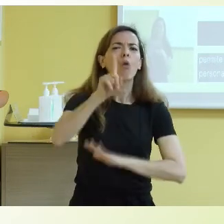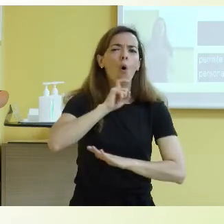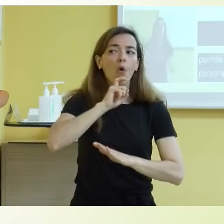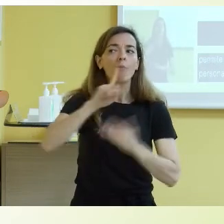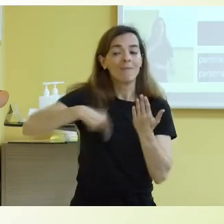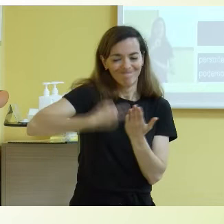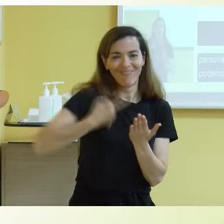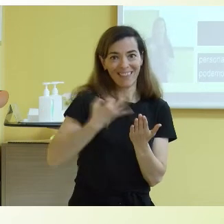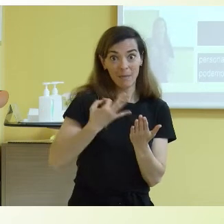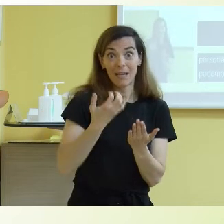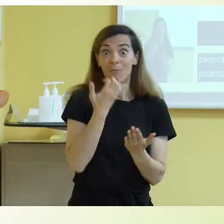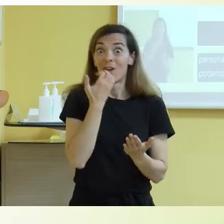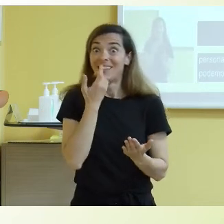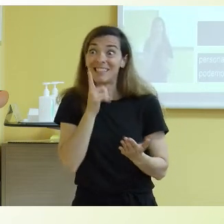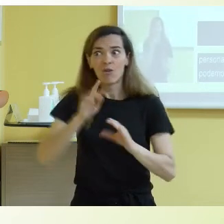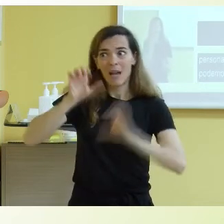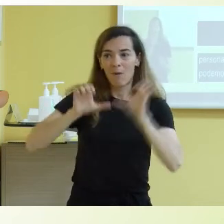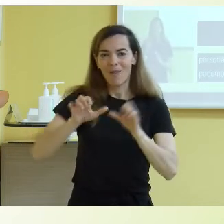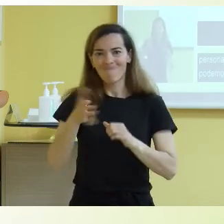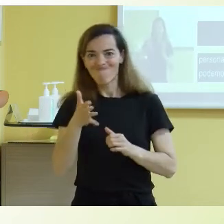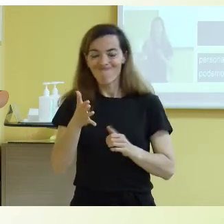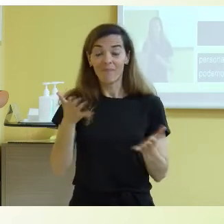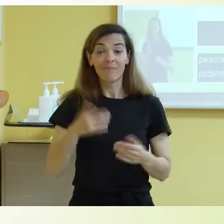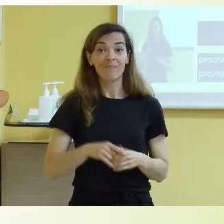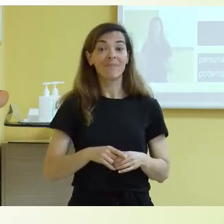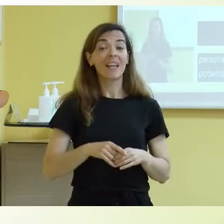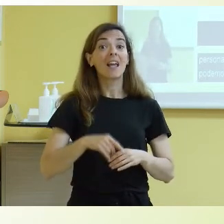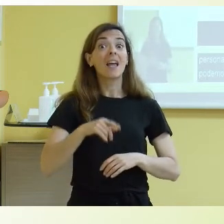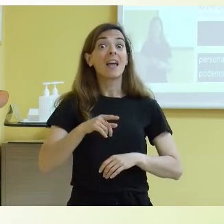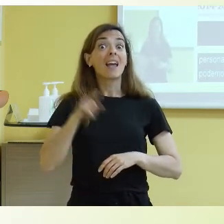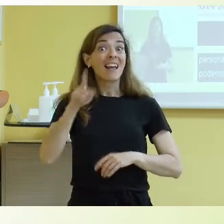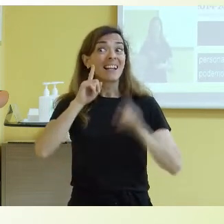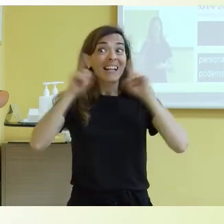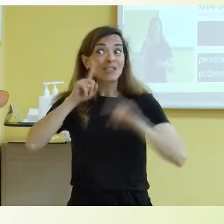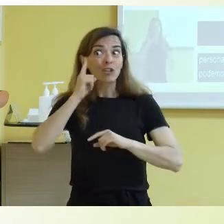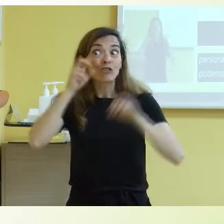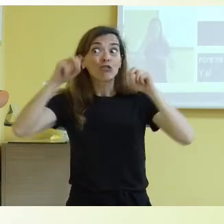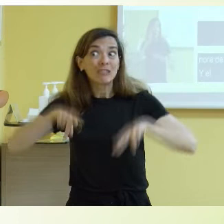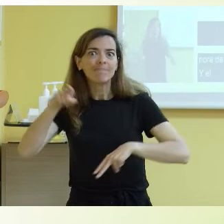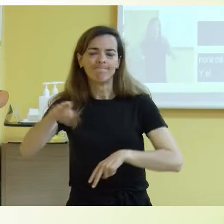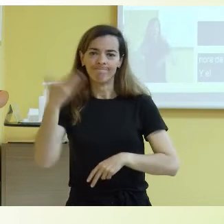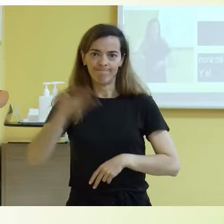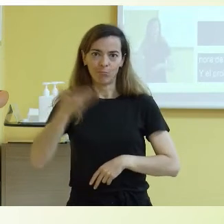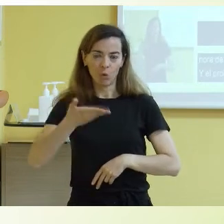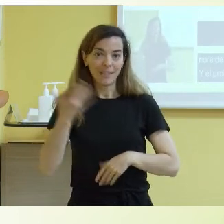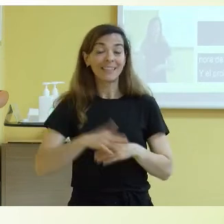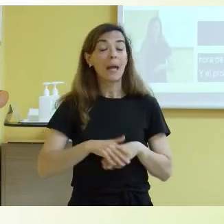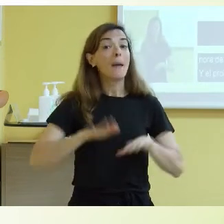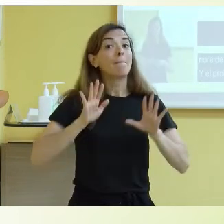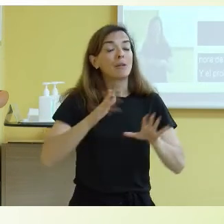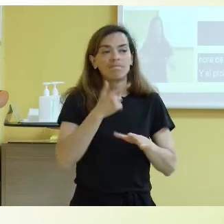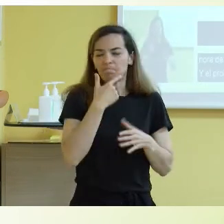algunas deficiencias a la hora de evaluar. Y el problema de casos sin diagnósticos en ese tema es importante. Bueno, hay una red internacional, pero